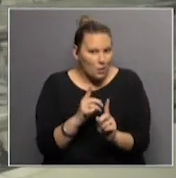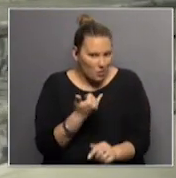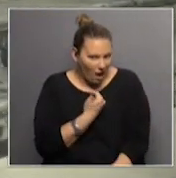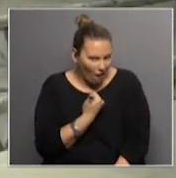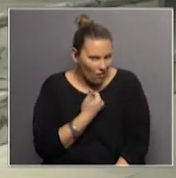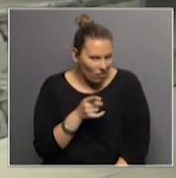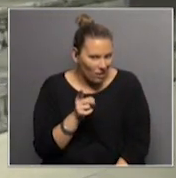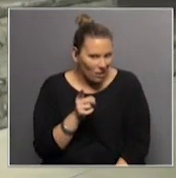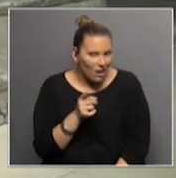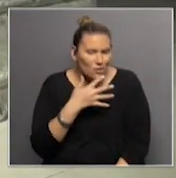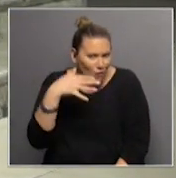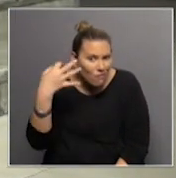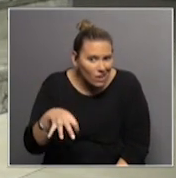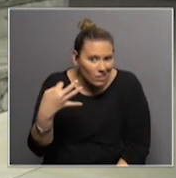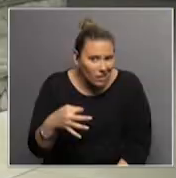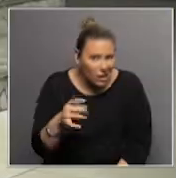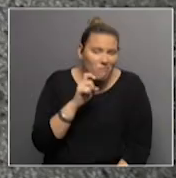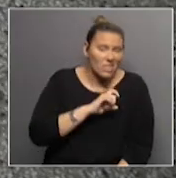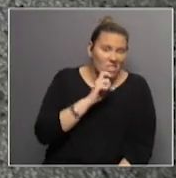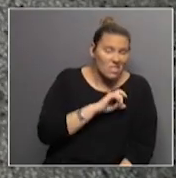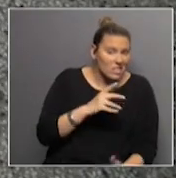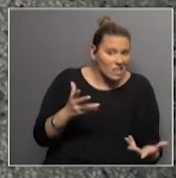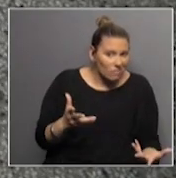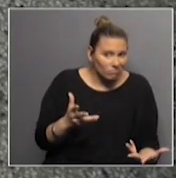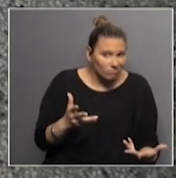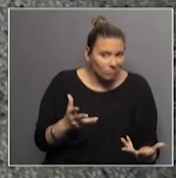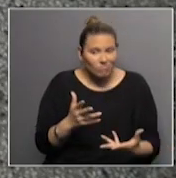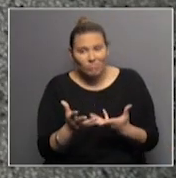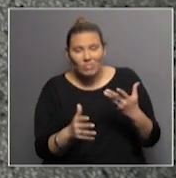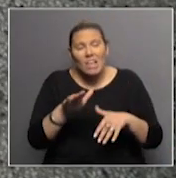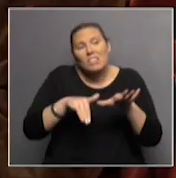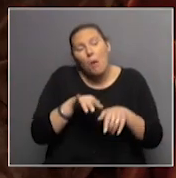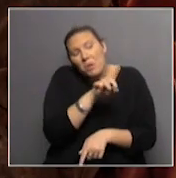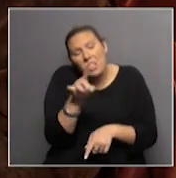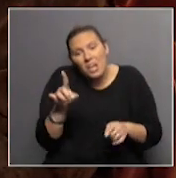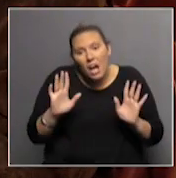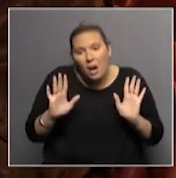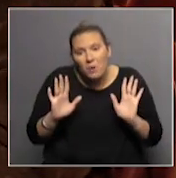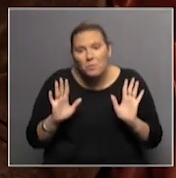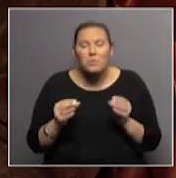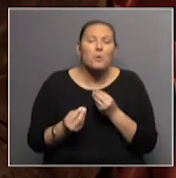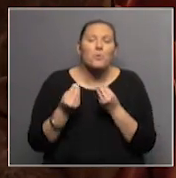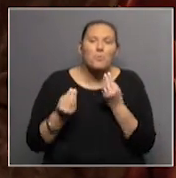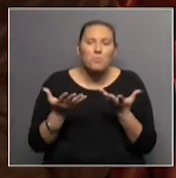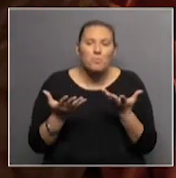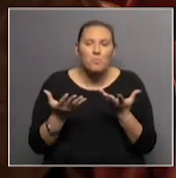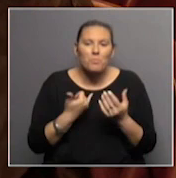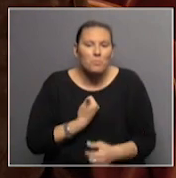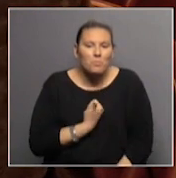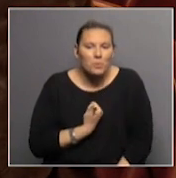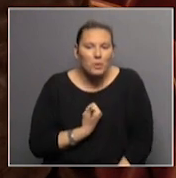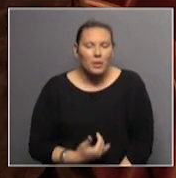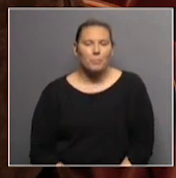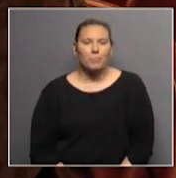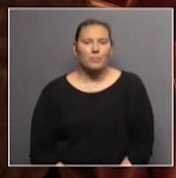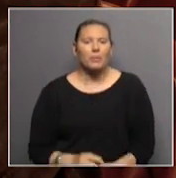contar? ¿Son verdad? ¿No son verdad? ¿Se deja a criterio de la gente que viene? ¿Cómo es eso?